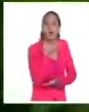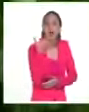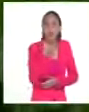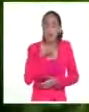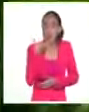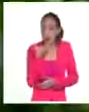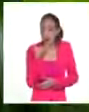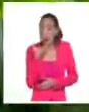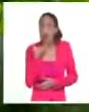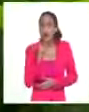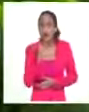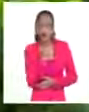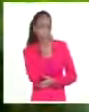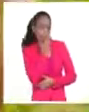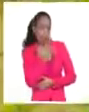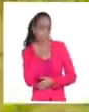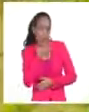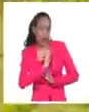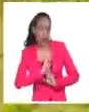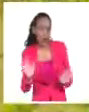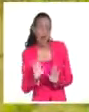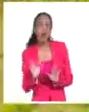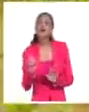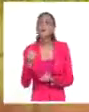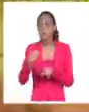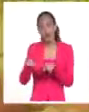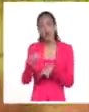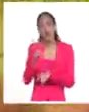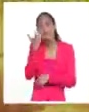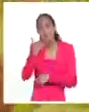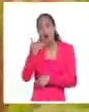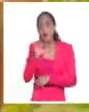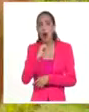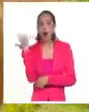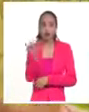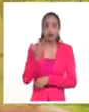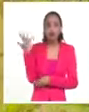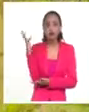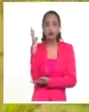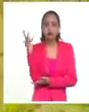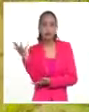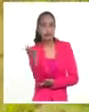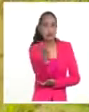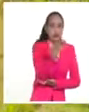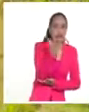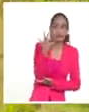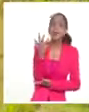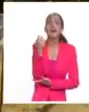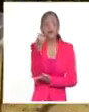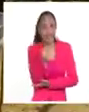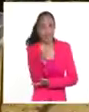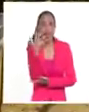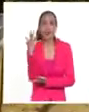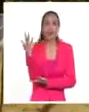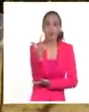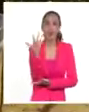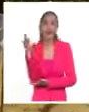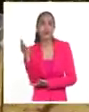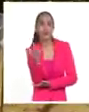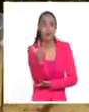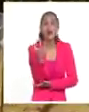solo porque nos gusta el mango, porque el mango resiste bien los ciclones y es tremendamente resistente a los periodos de sequía. Lo